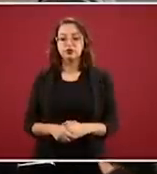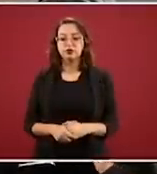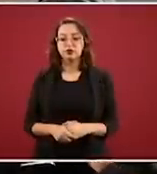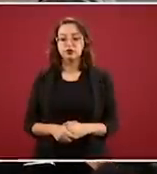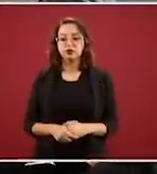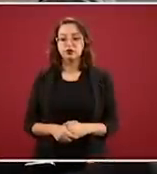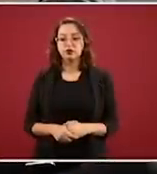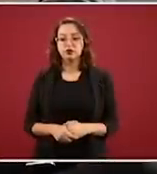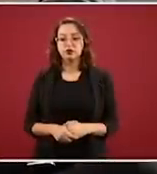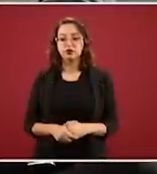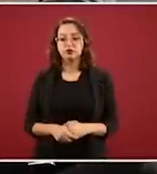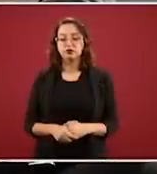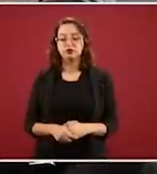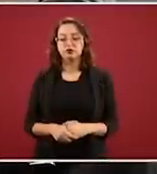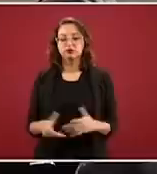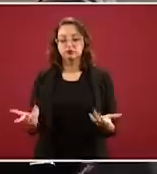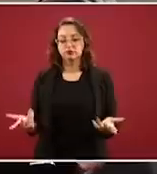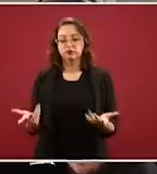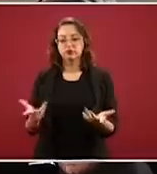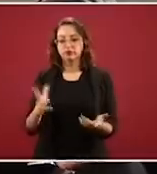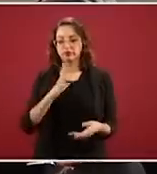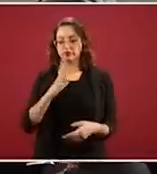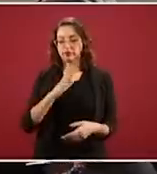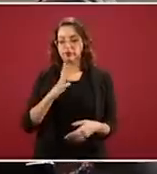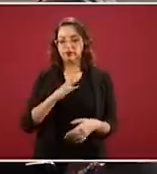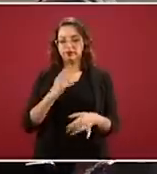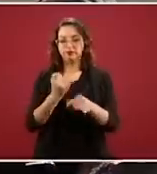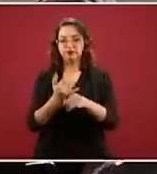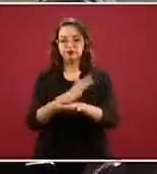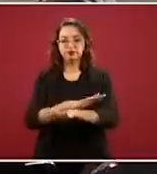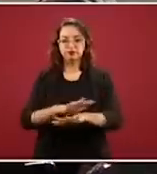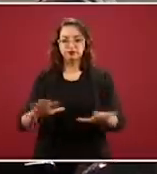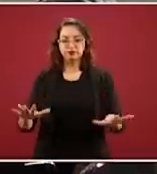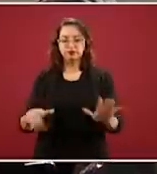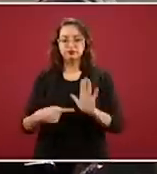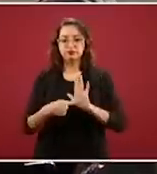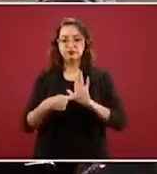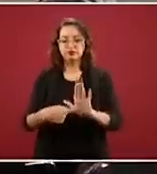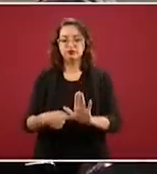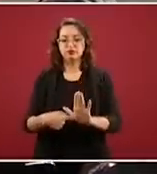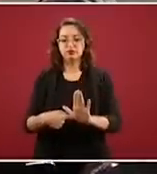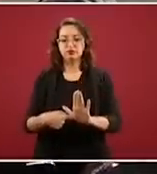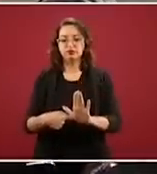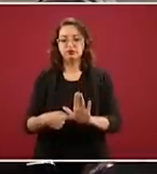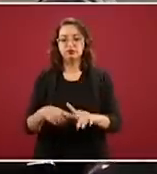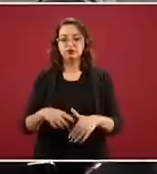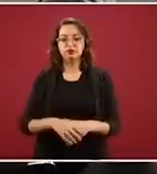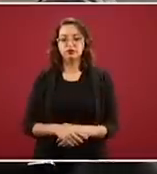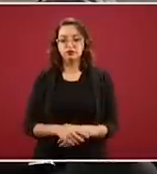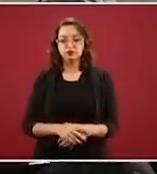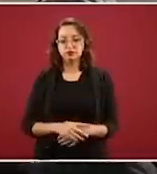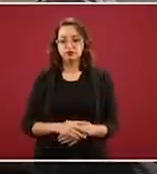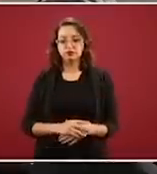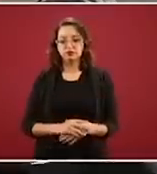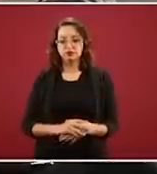otros, pero este es el reporte que tenemos. Y de esos,